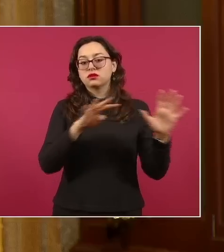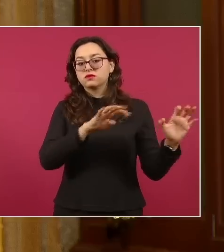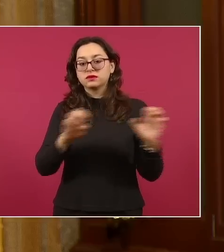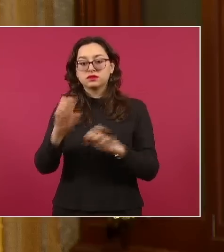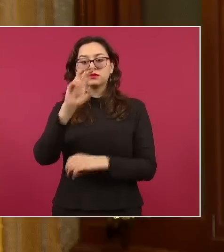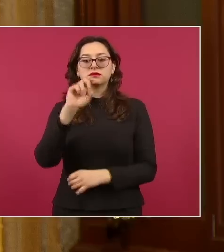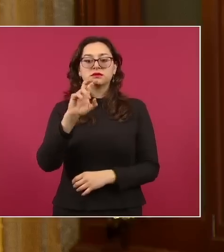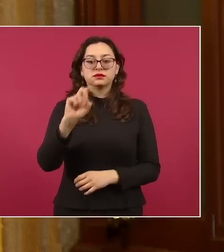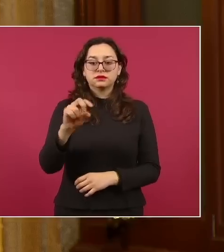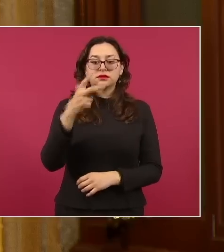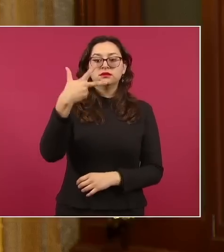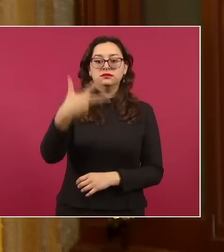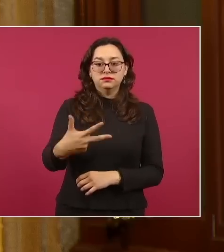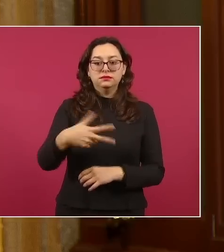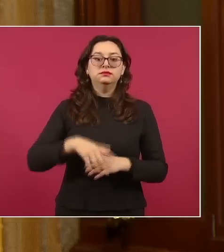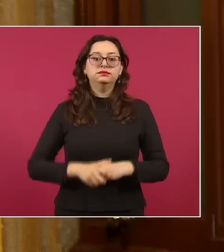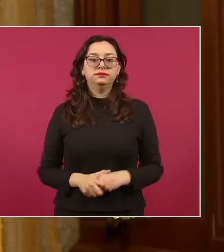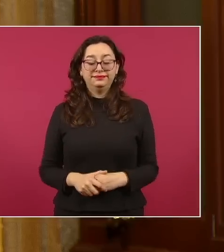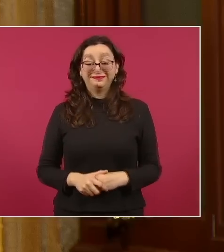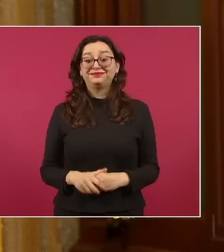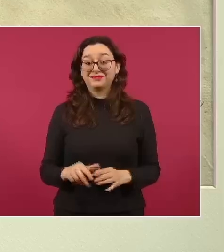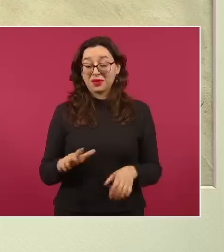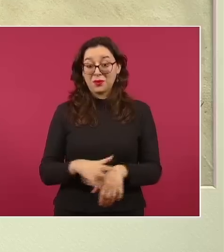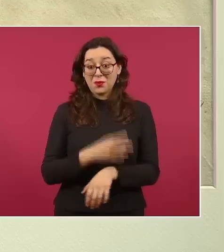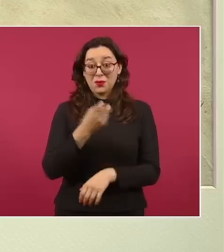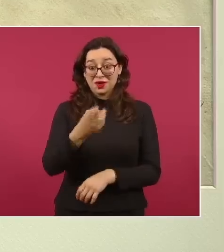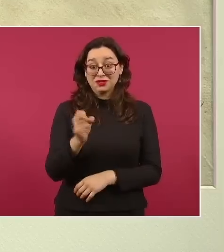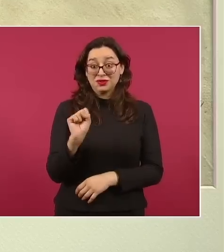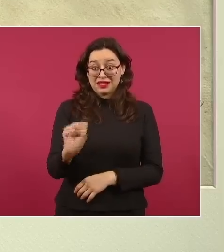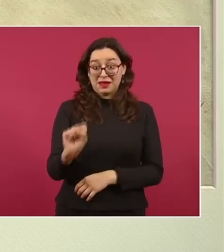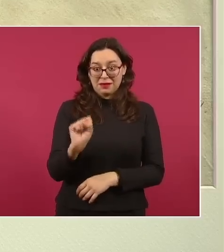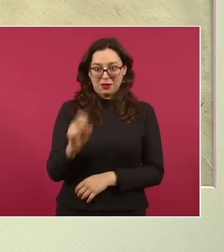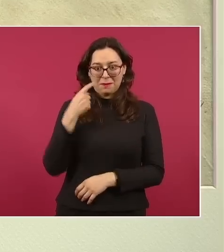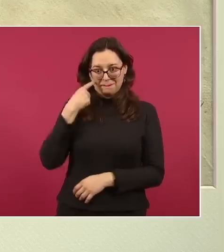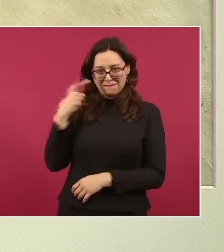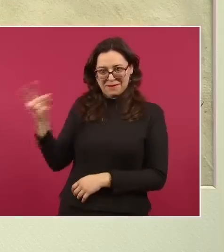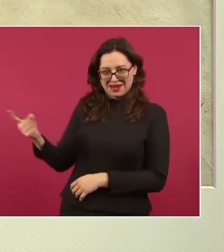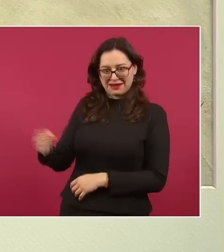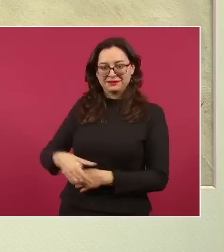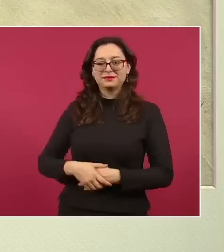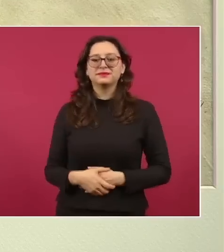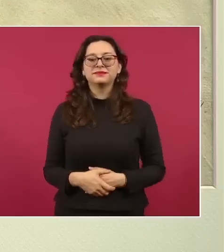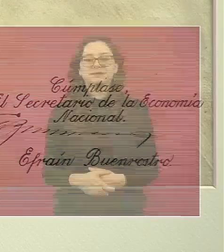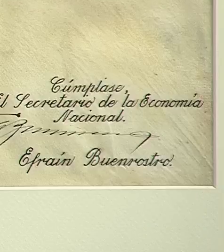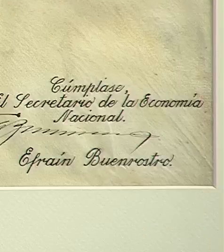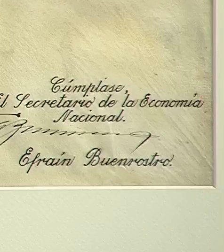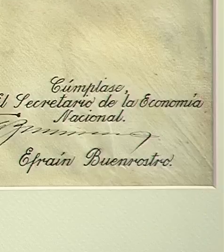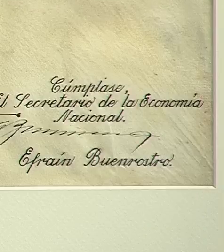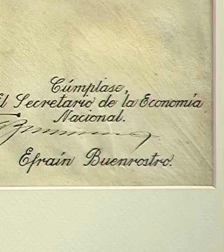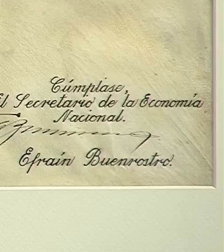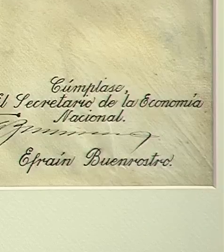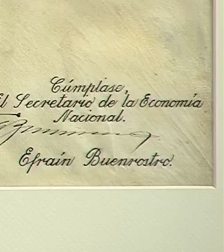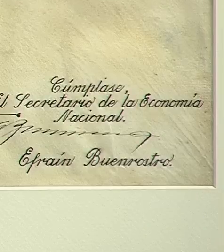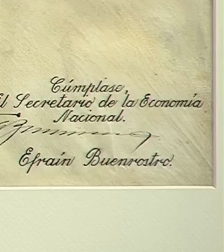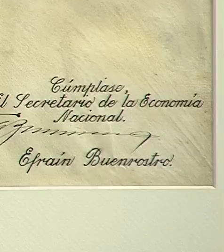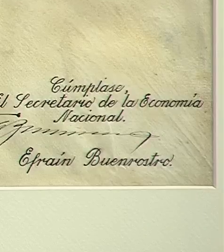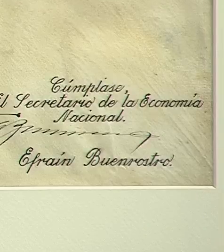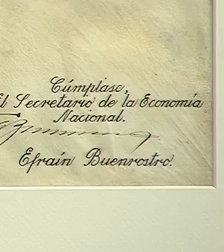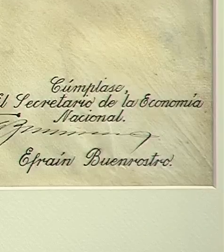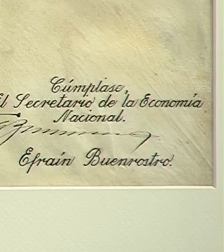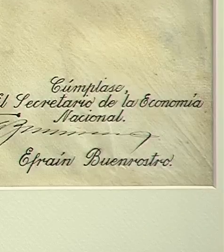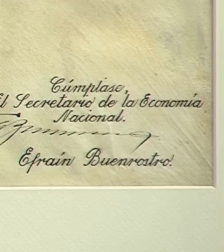1938. Por eso nos vamos a congregar este sábado, pasado mañana,